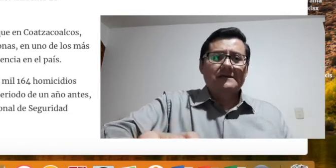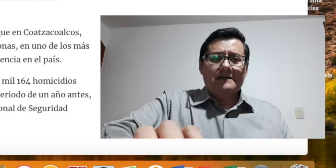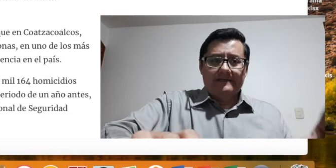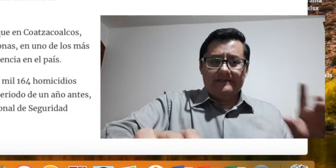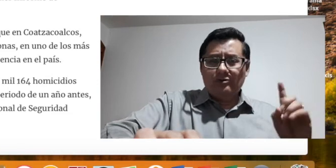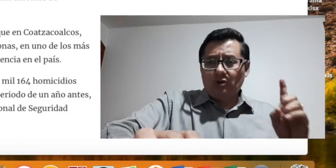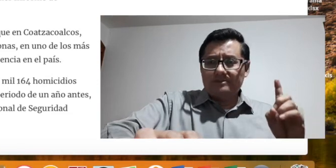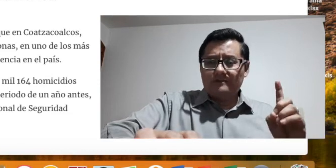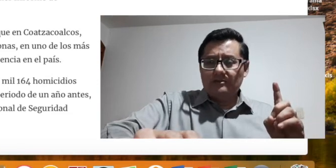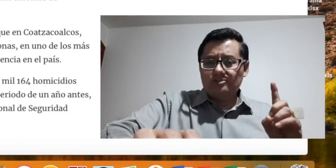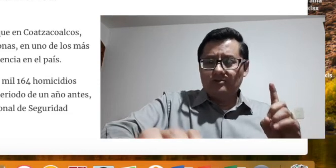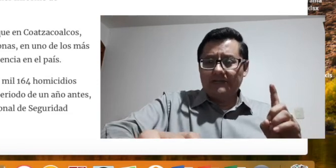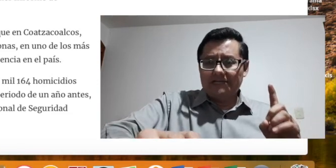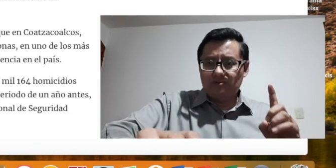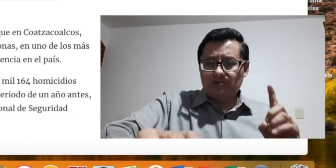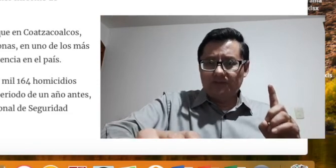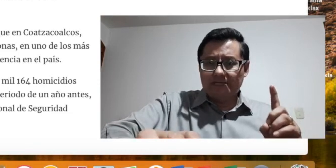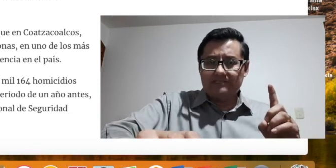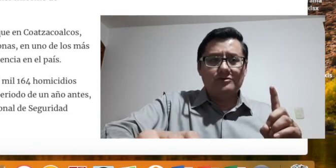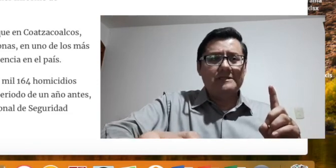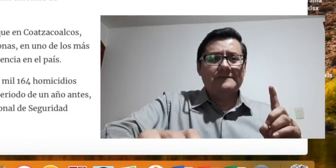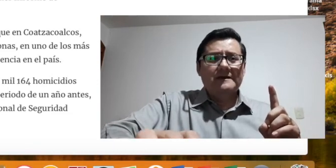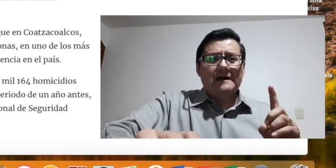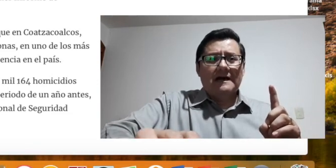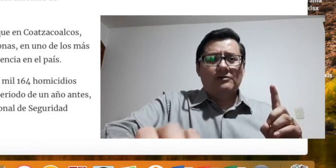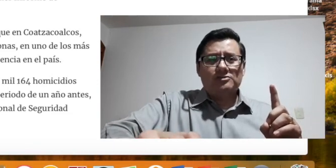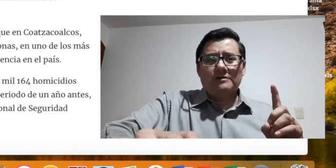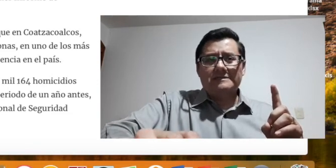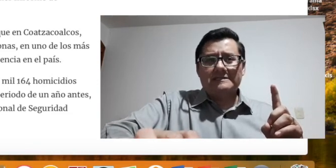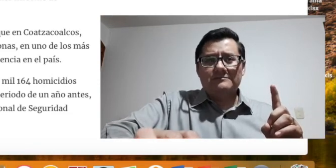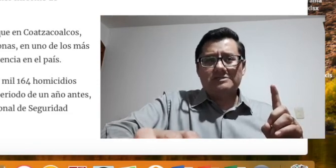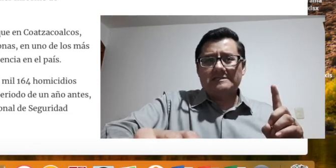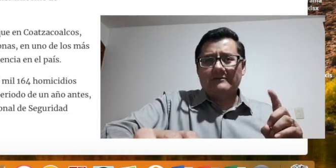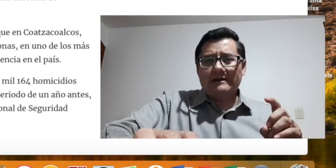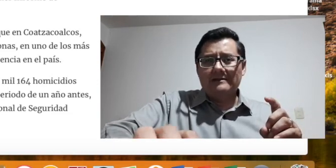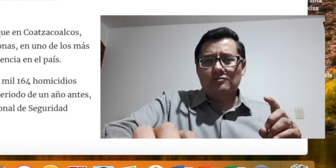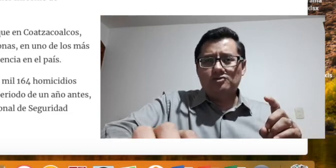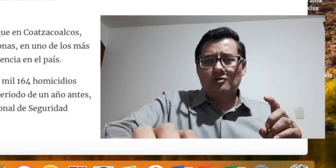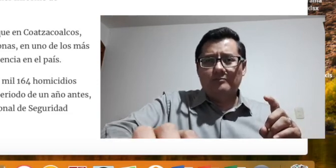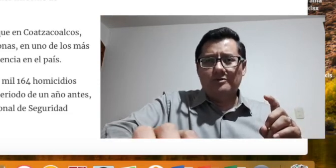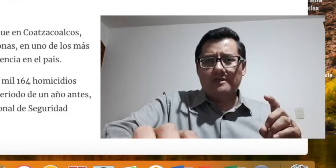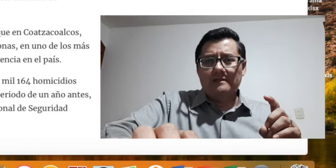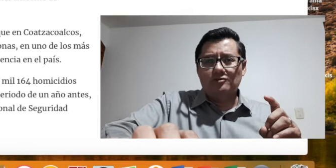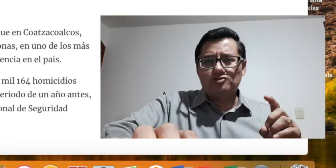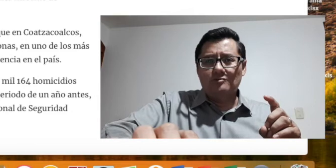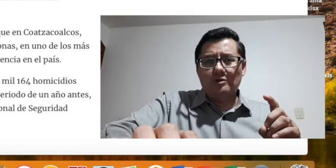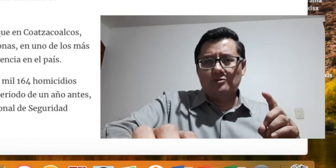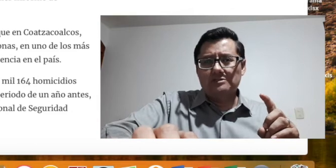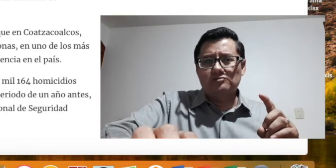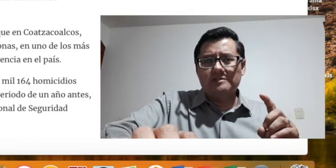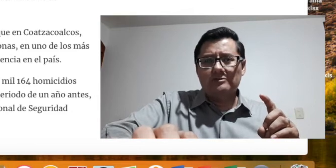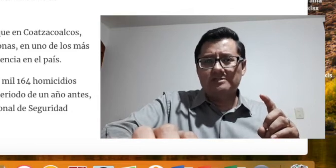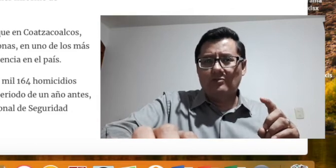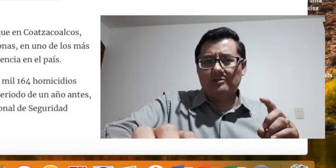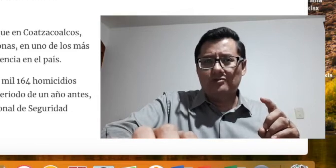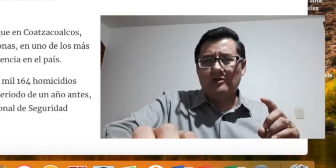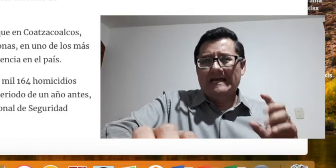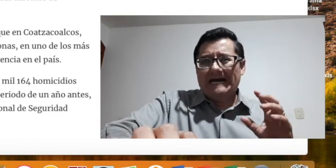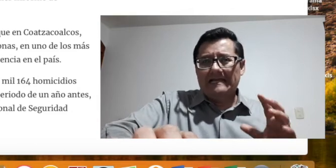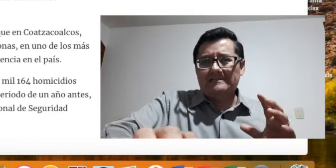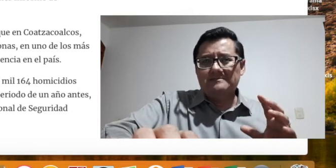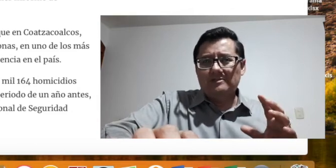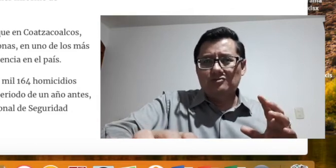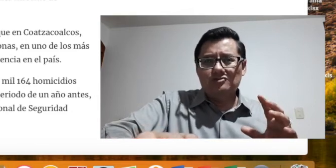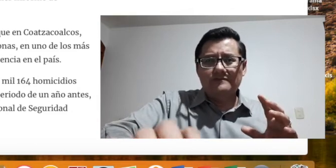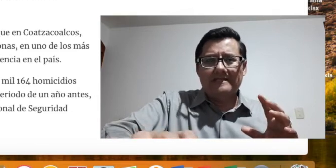temas. Dijo López Obrador sobre el asunto de la seguridad. Aunque todavía tenemos que trabajar mucho porque no son buenos los resultados en cuanto